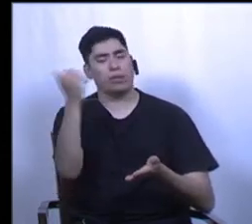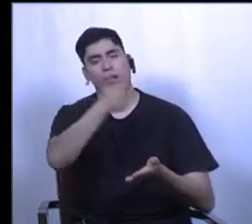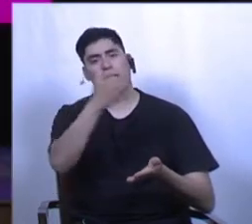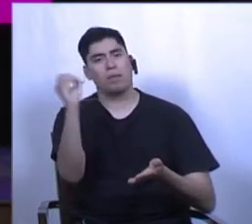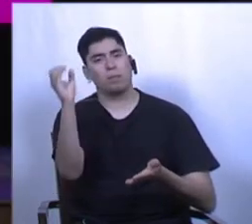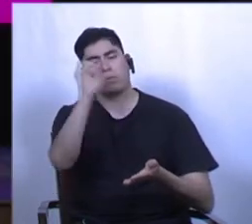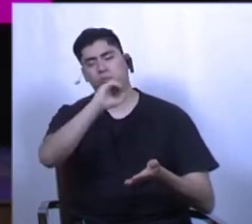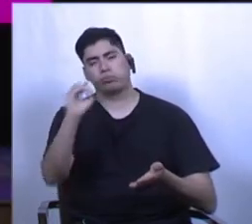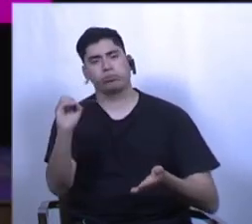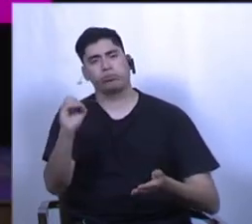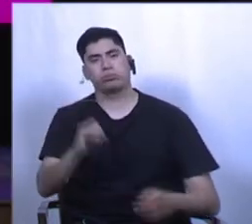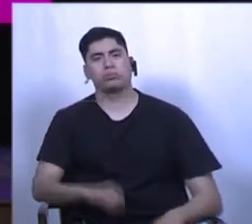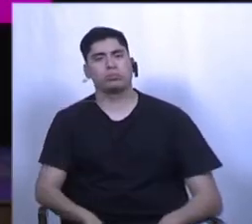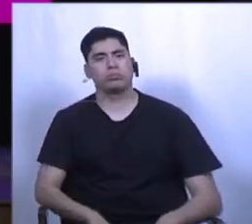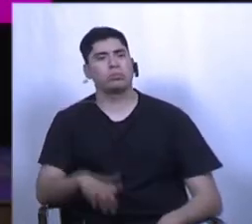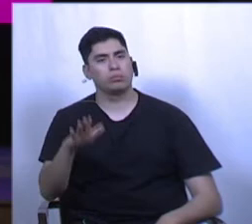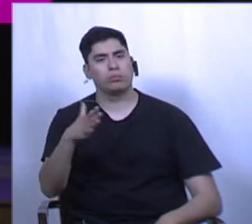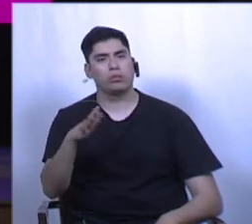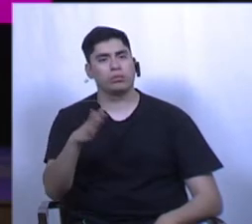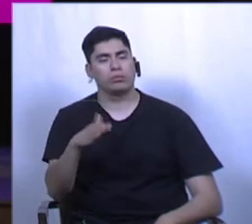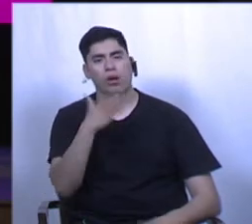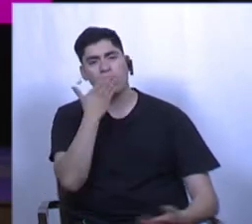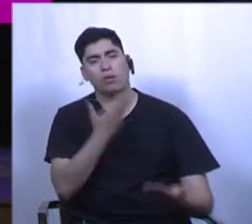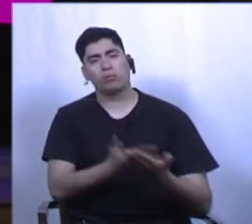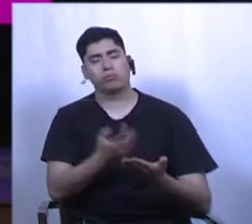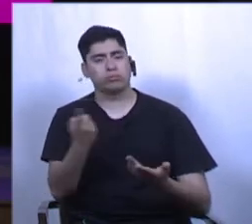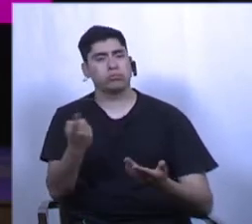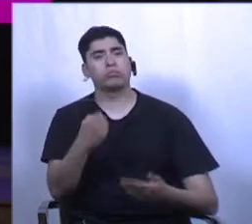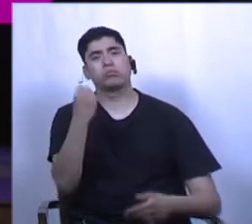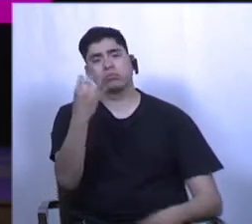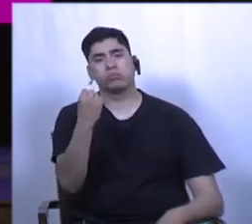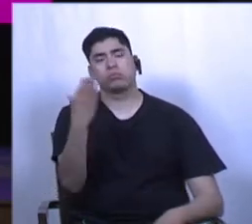50-60% de pérdida. Cuando se pierde